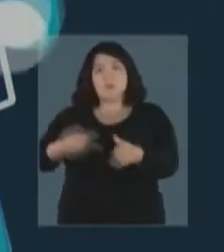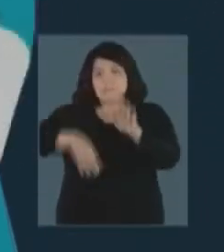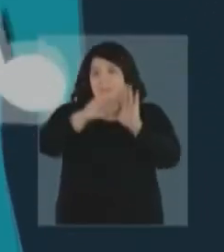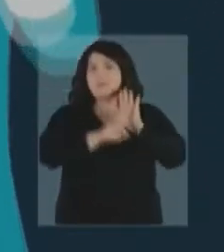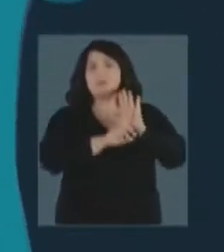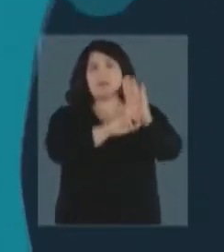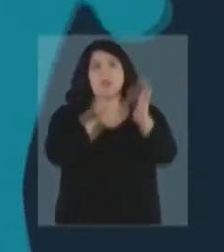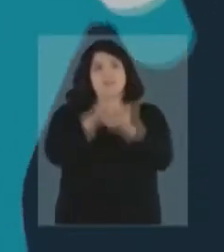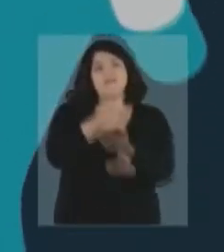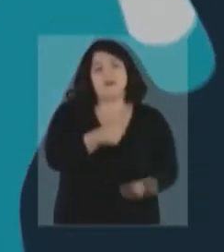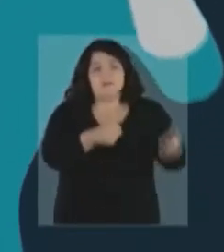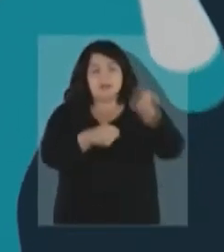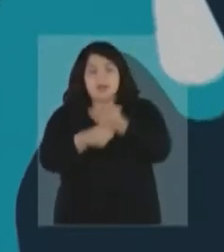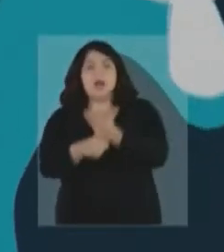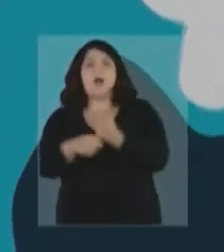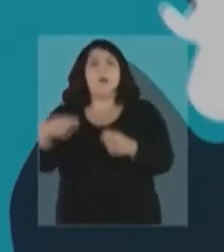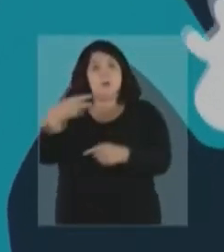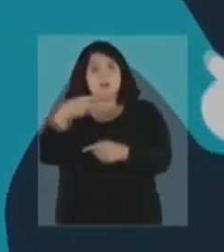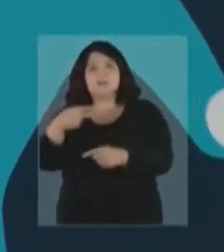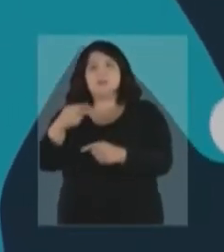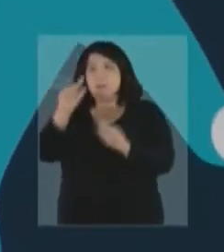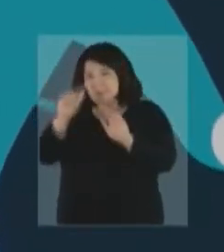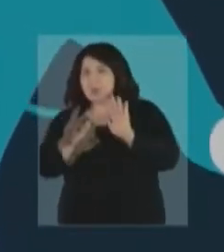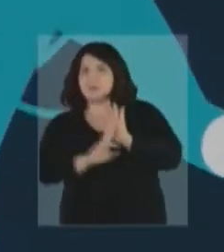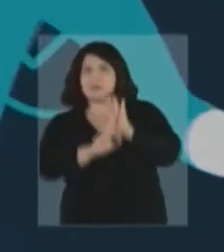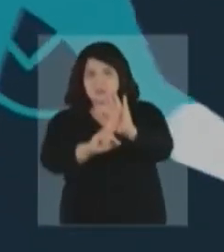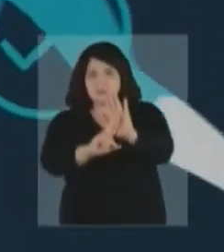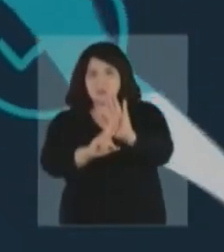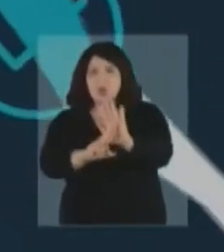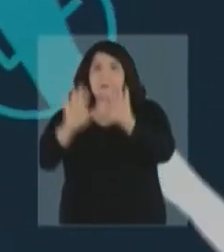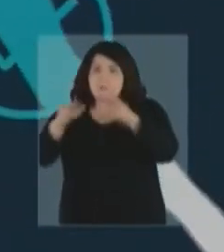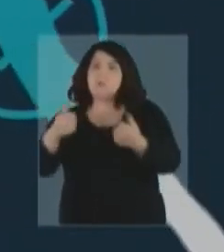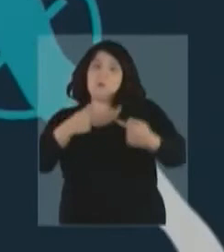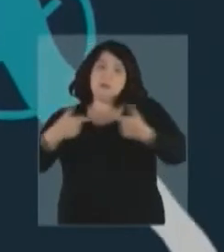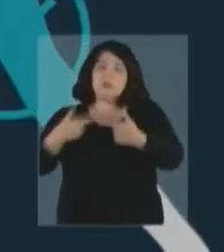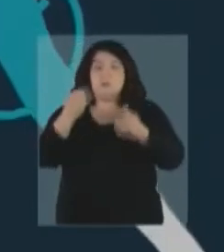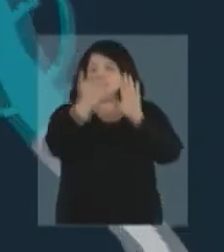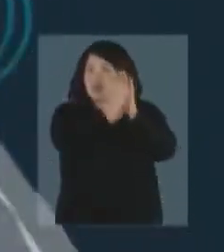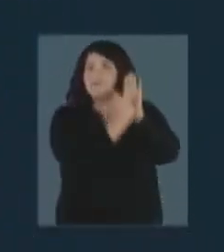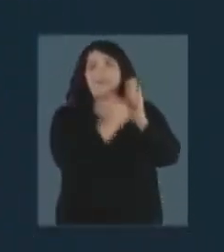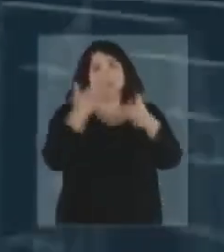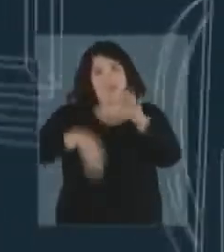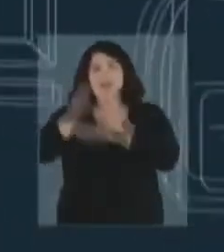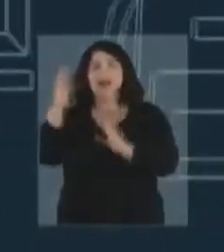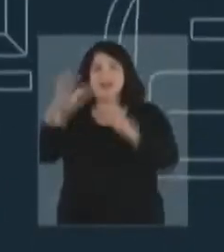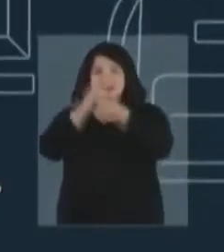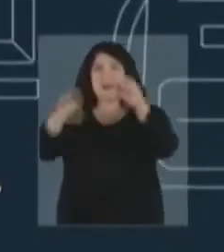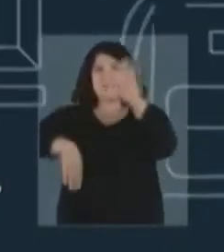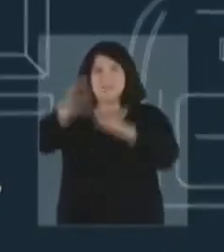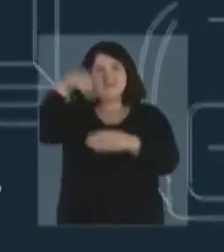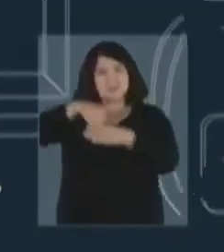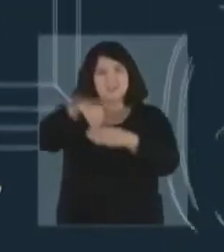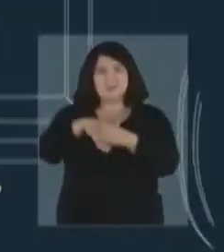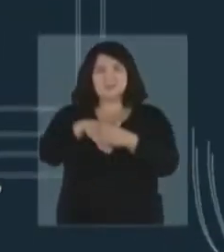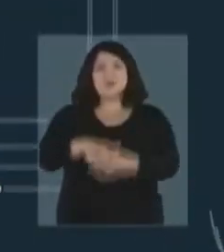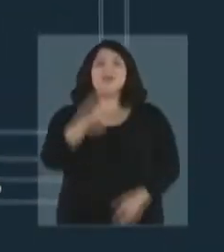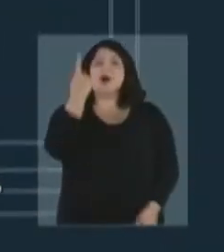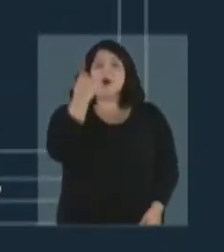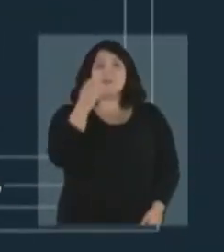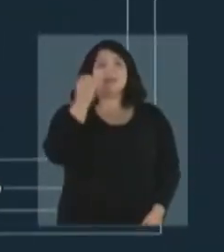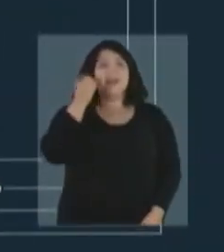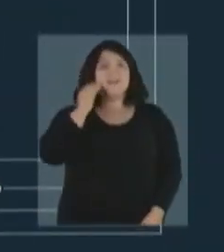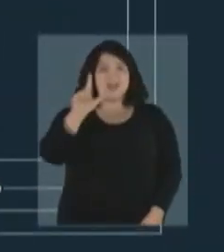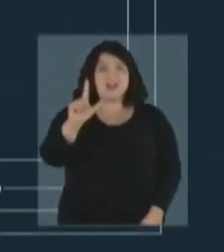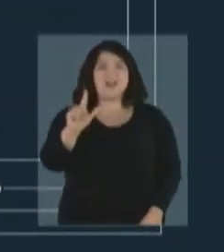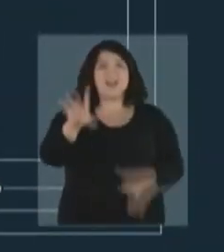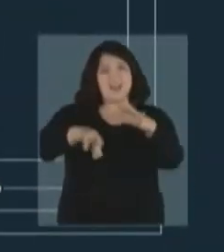del sexo subrepresentado de su mismo partido o lista, si no hubiese partido, que haya obtenido mayor votación. 11 de abril, elección de